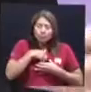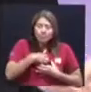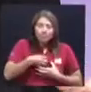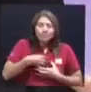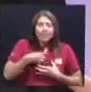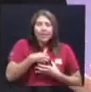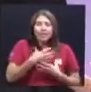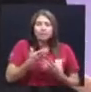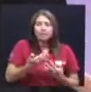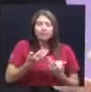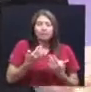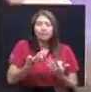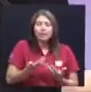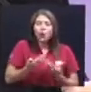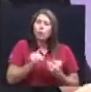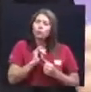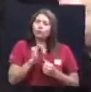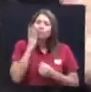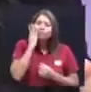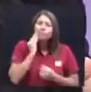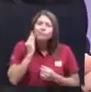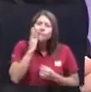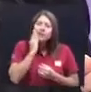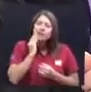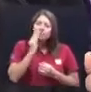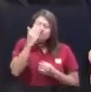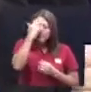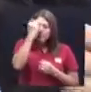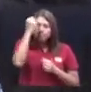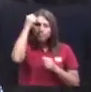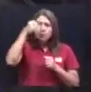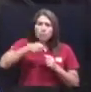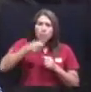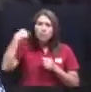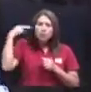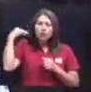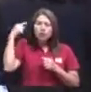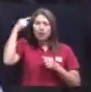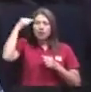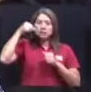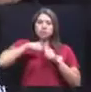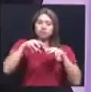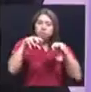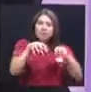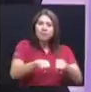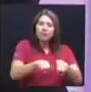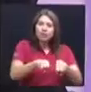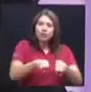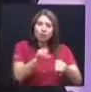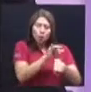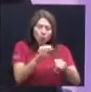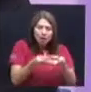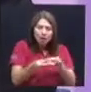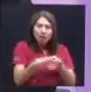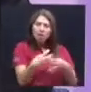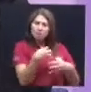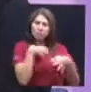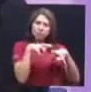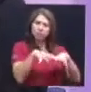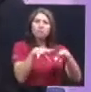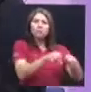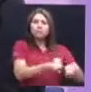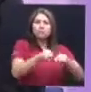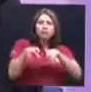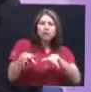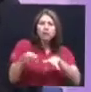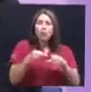esa eh vivencia En su memoria histórica de Invasión total de desplazamiento de vivir amurallados de